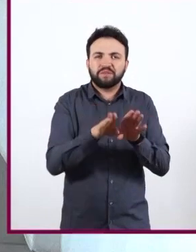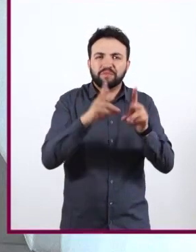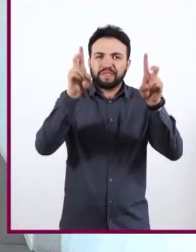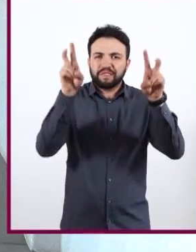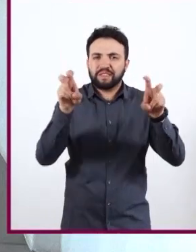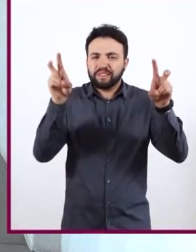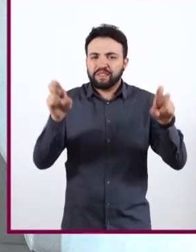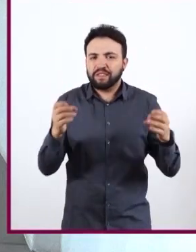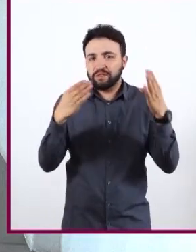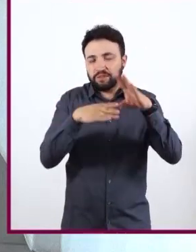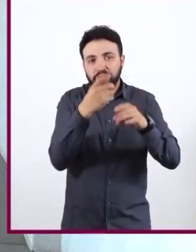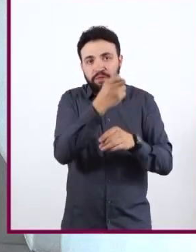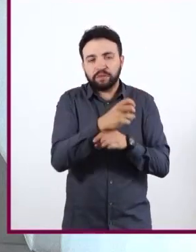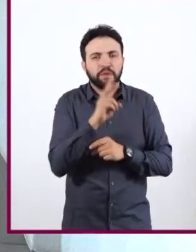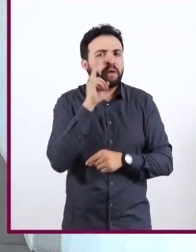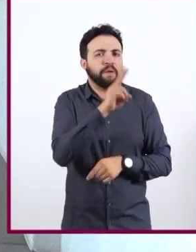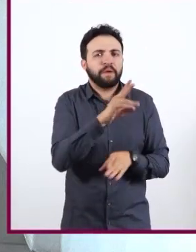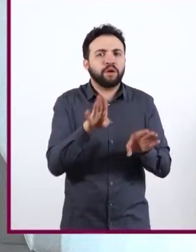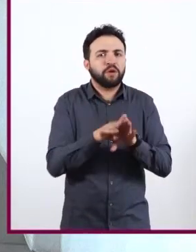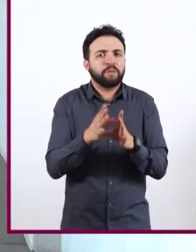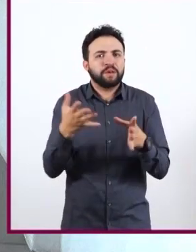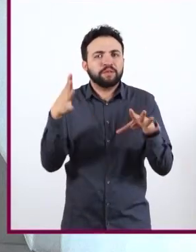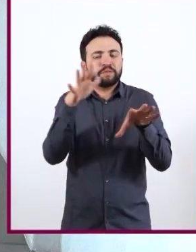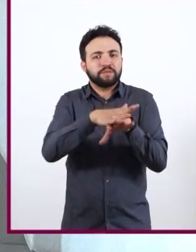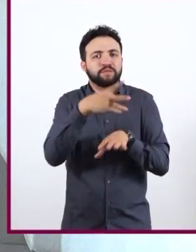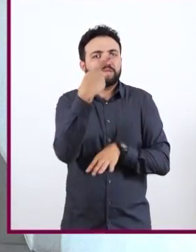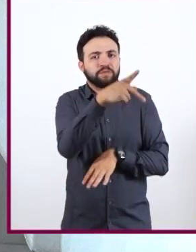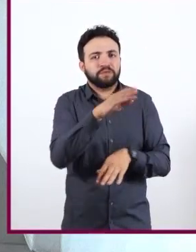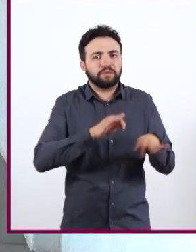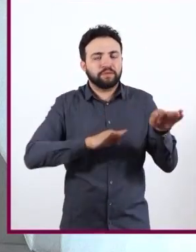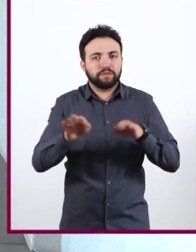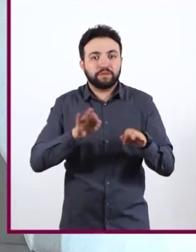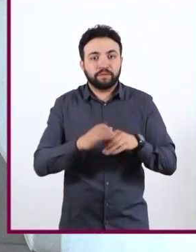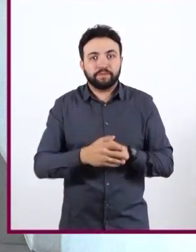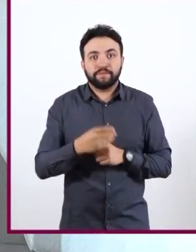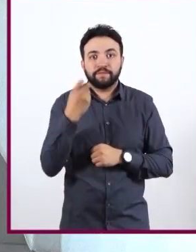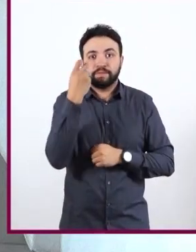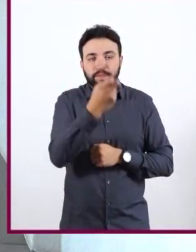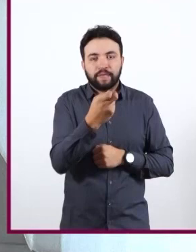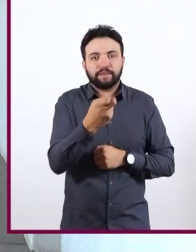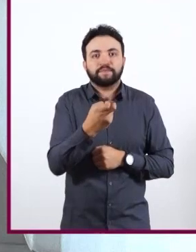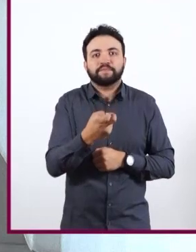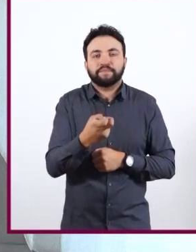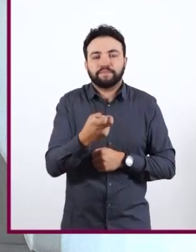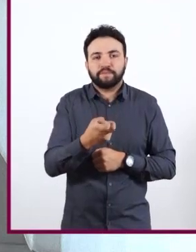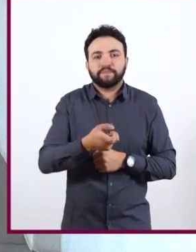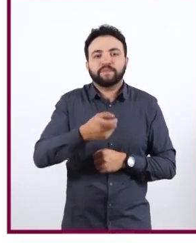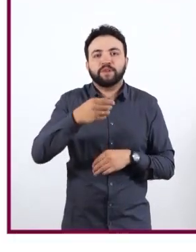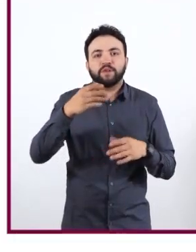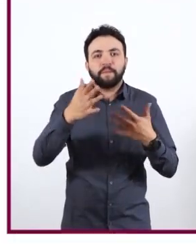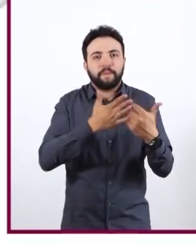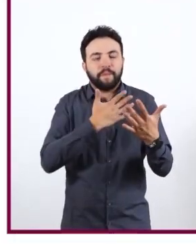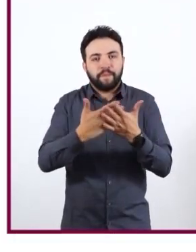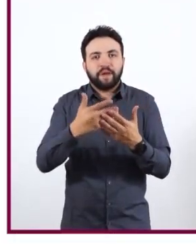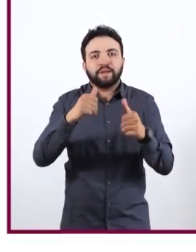tema y veremos la manera en que lo incorpora a su trabajo. Esto es De la mano de los artistas.